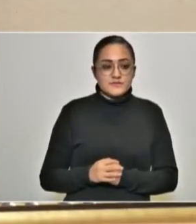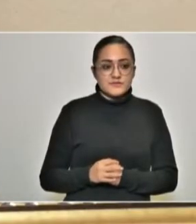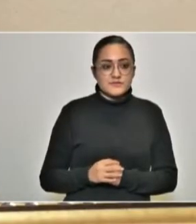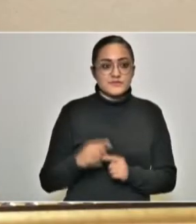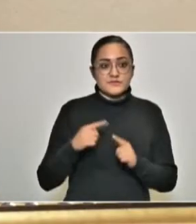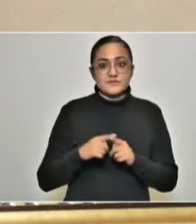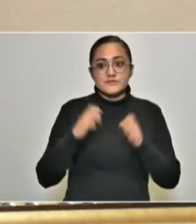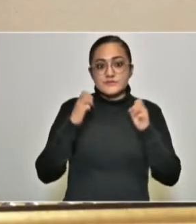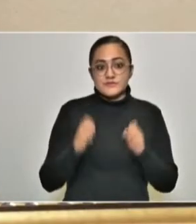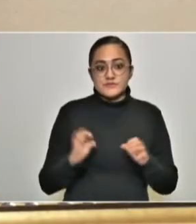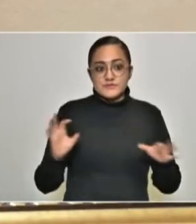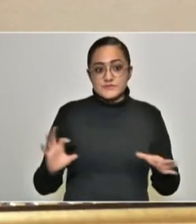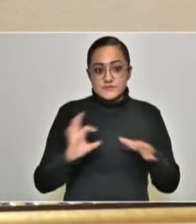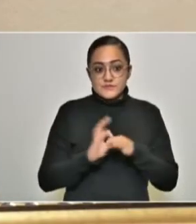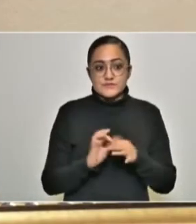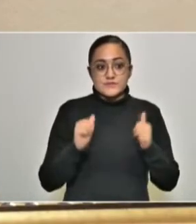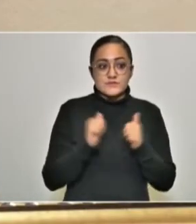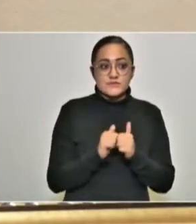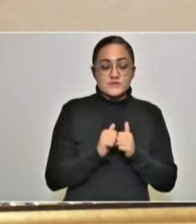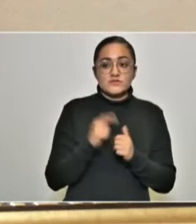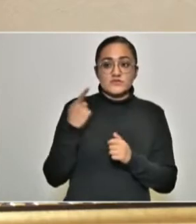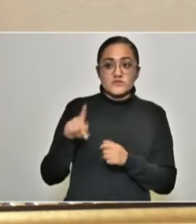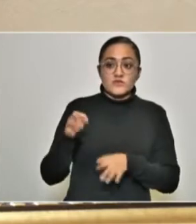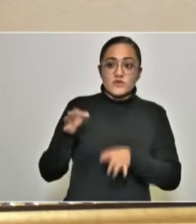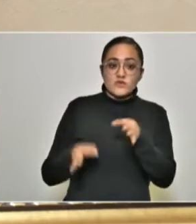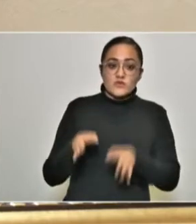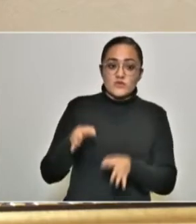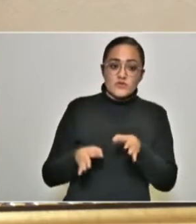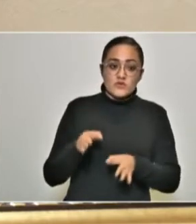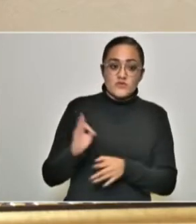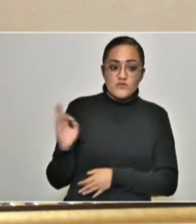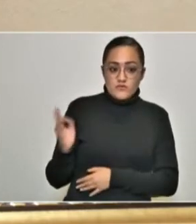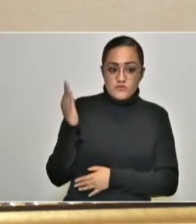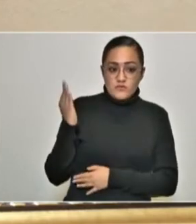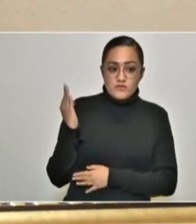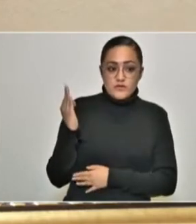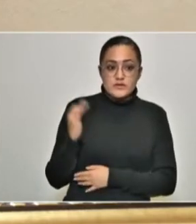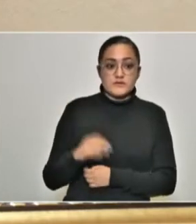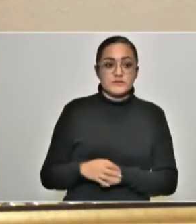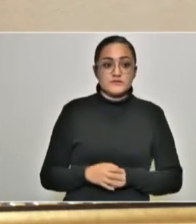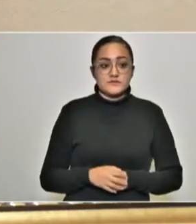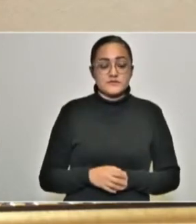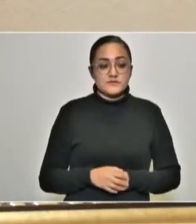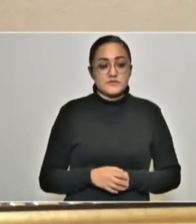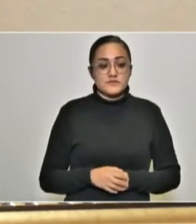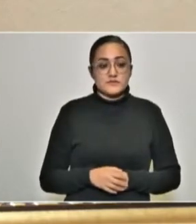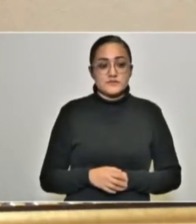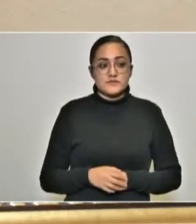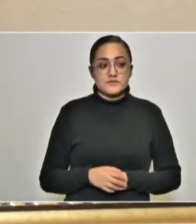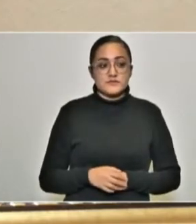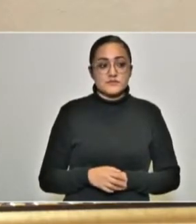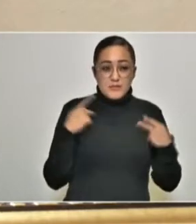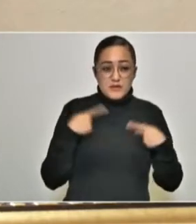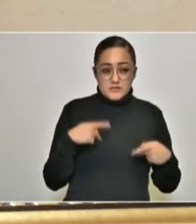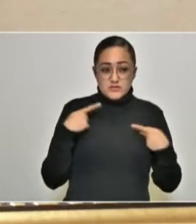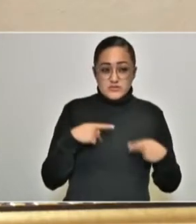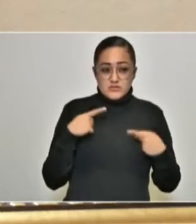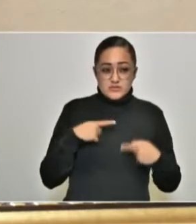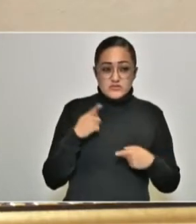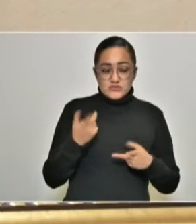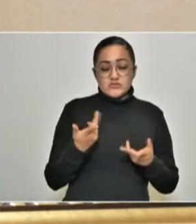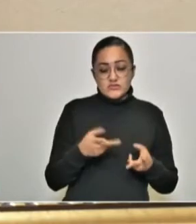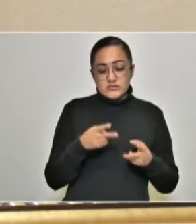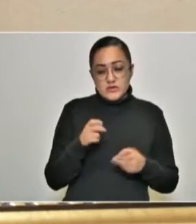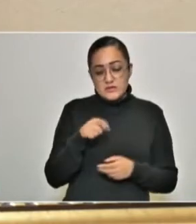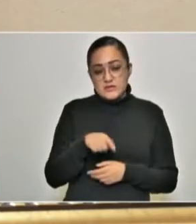y no sentenciados por 10 años serán liberados esto tras el informe brindado por la presidencia de méxico pues no va a